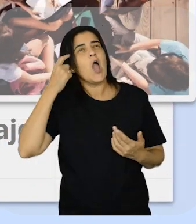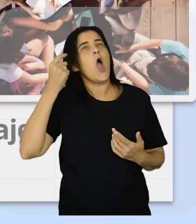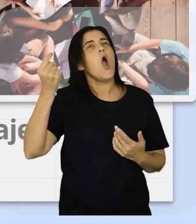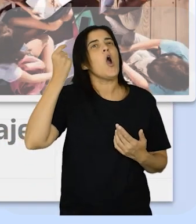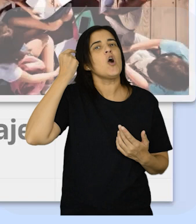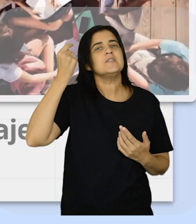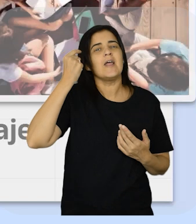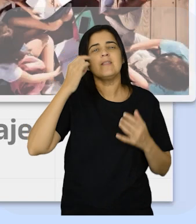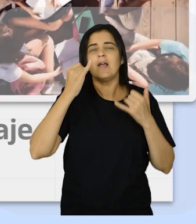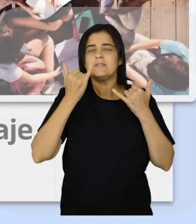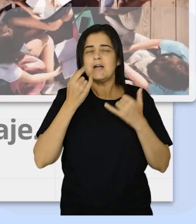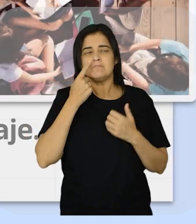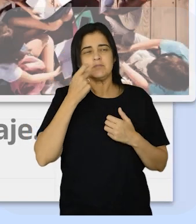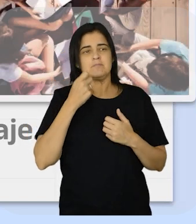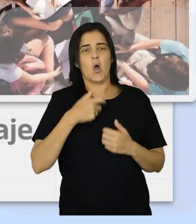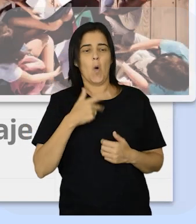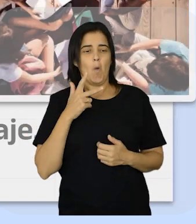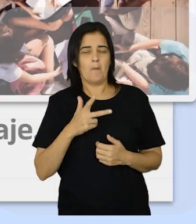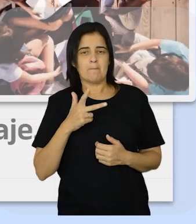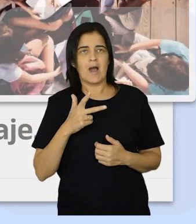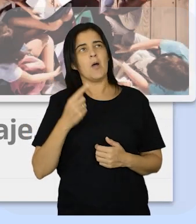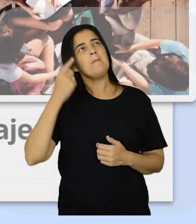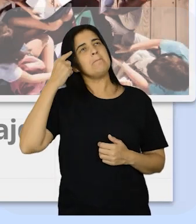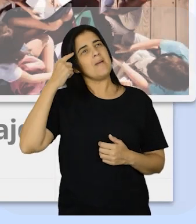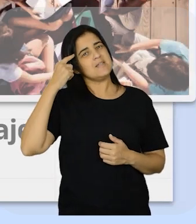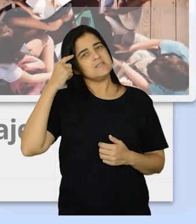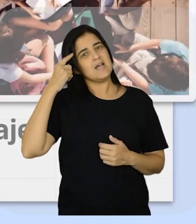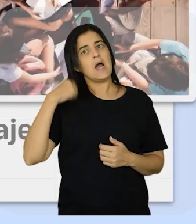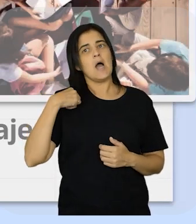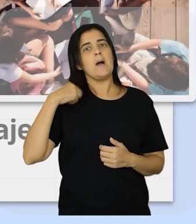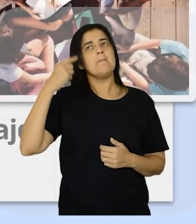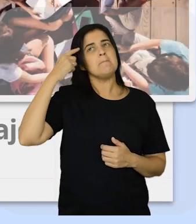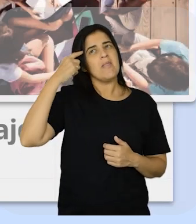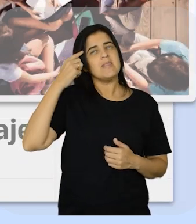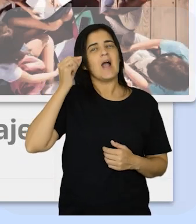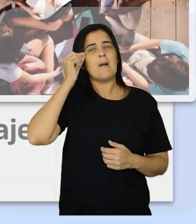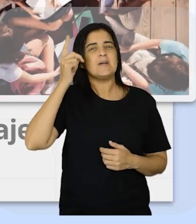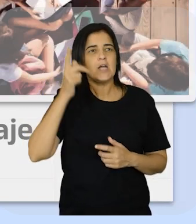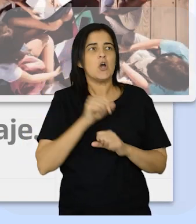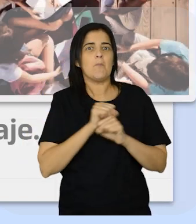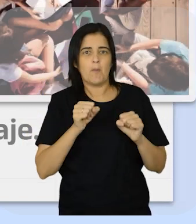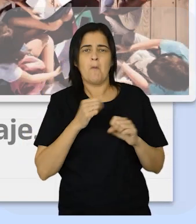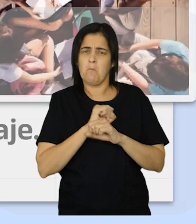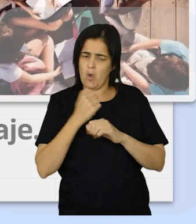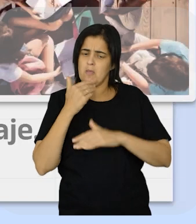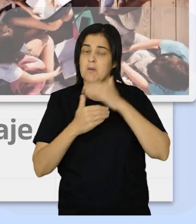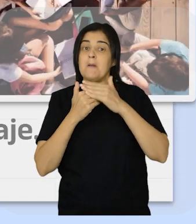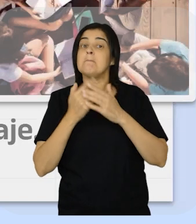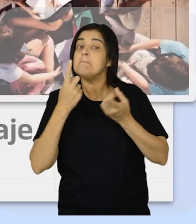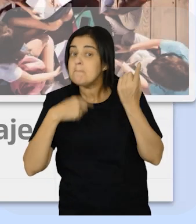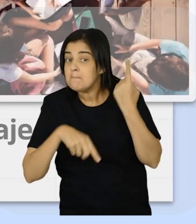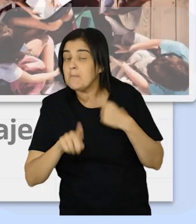consciente, generalmente los seres humanos tendemos a pensar de que nuestras capacidades pueden crecer. Sin